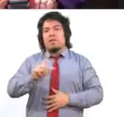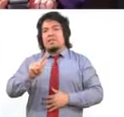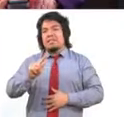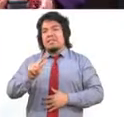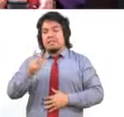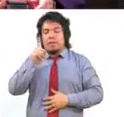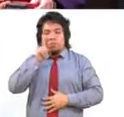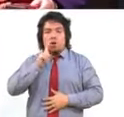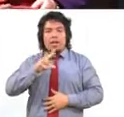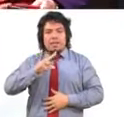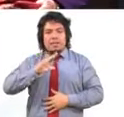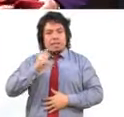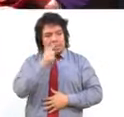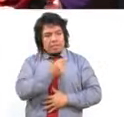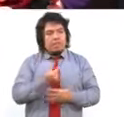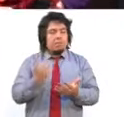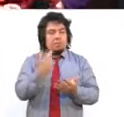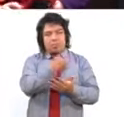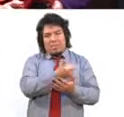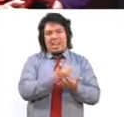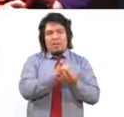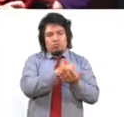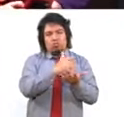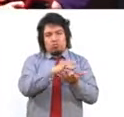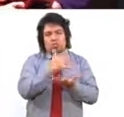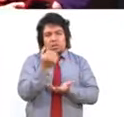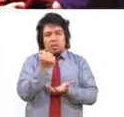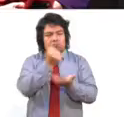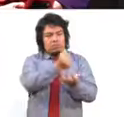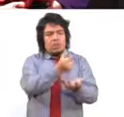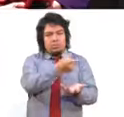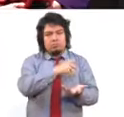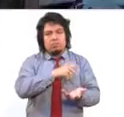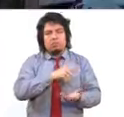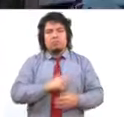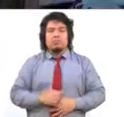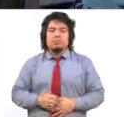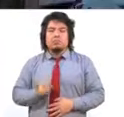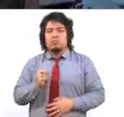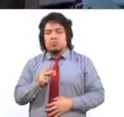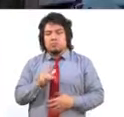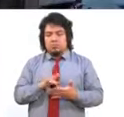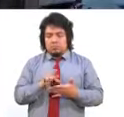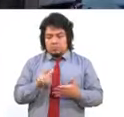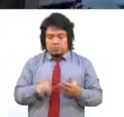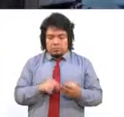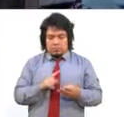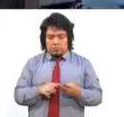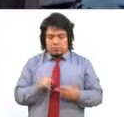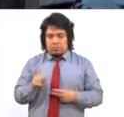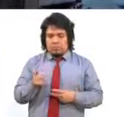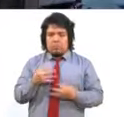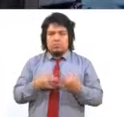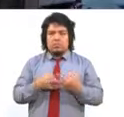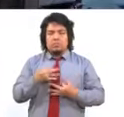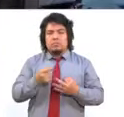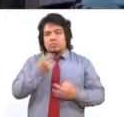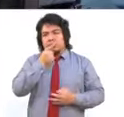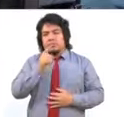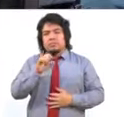económicas del apoyo de mujeres en situación de violencia. Gracias. Preguntarle a la fiscal, destacaba que ha aumentado